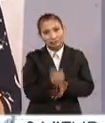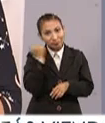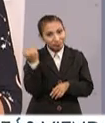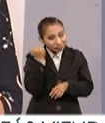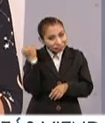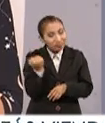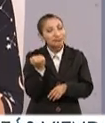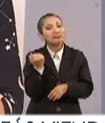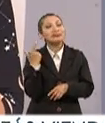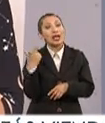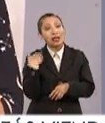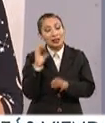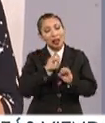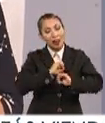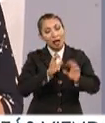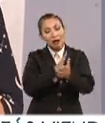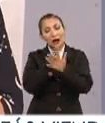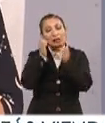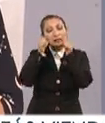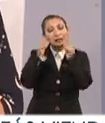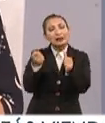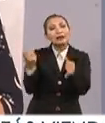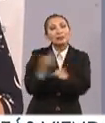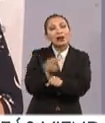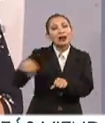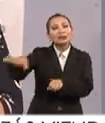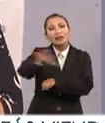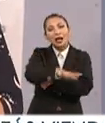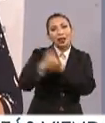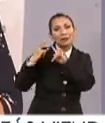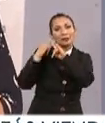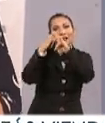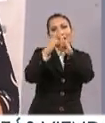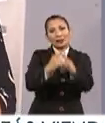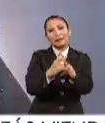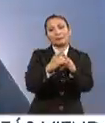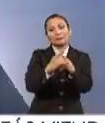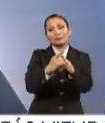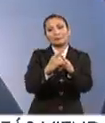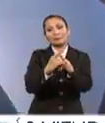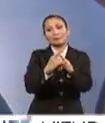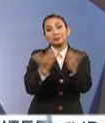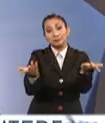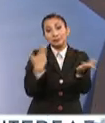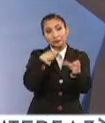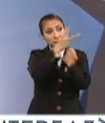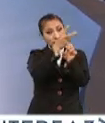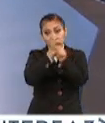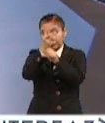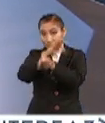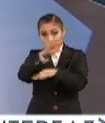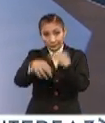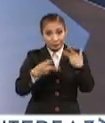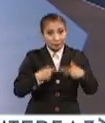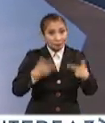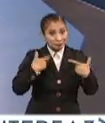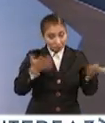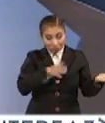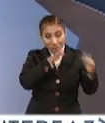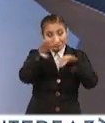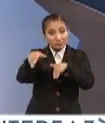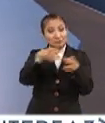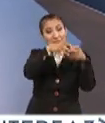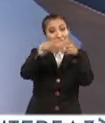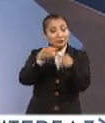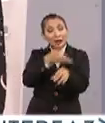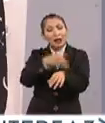éxito y estaremos, por supuesto, al tanto de lo que sucede allá en la feria. Y pues invitar a toda la gente que vayan en